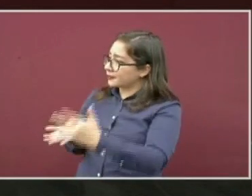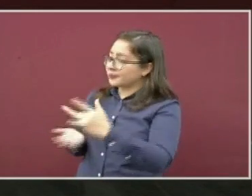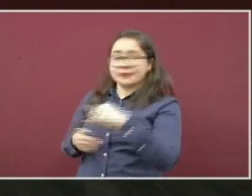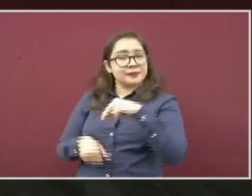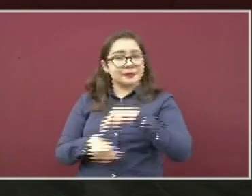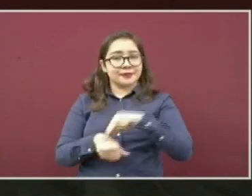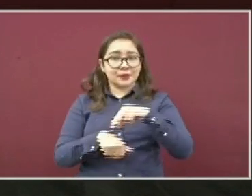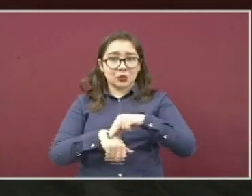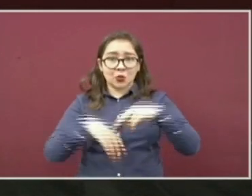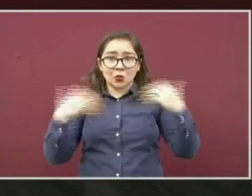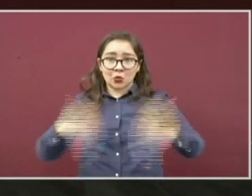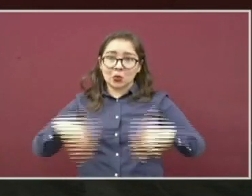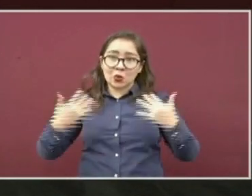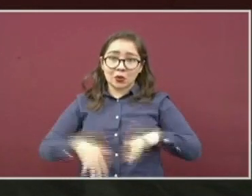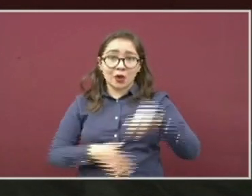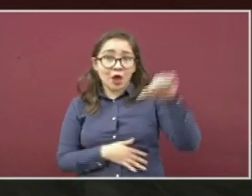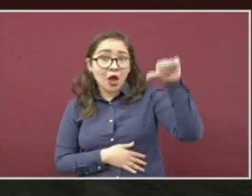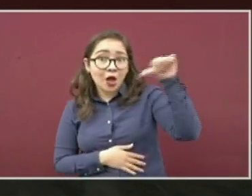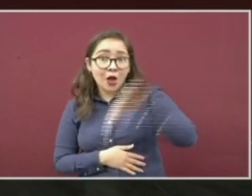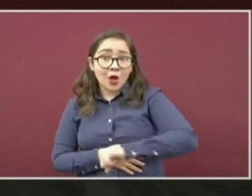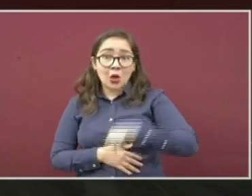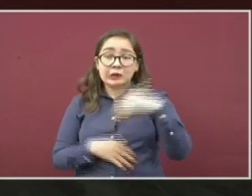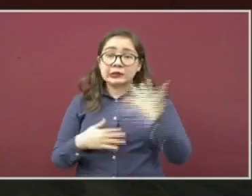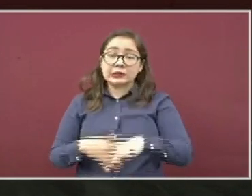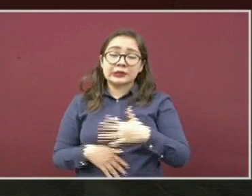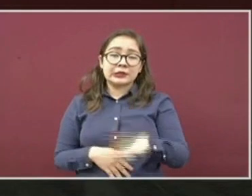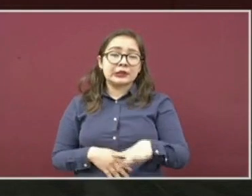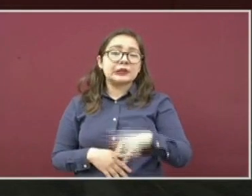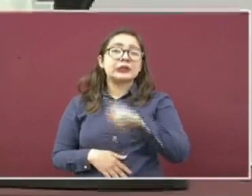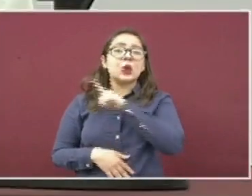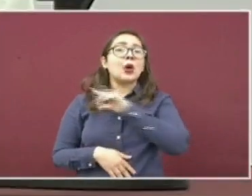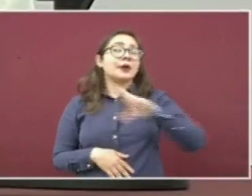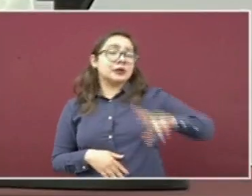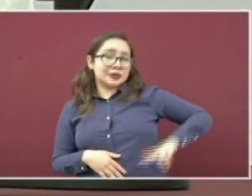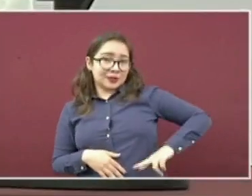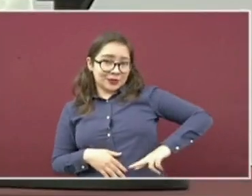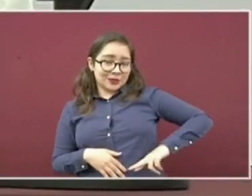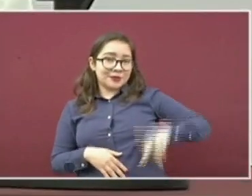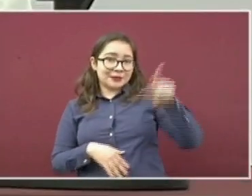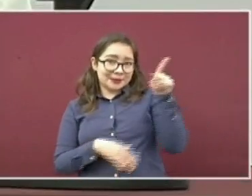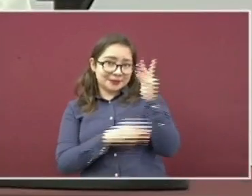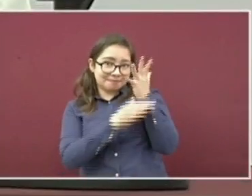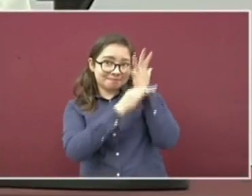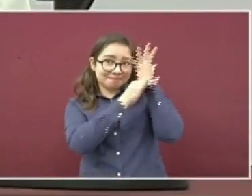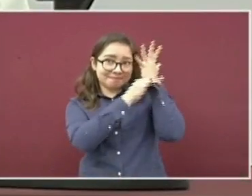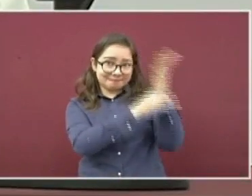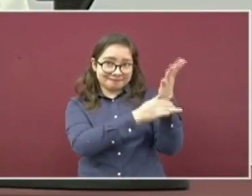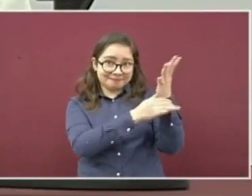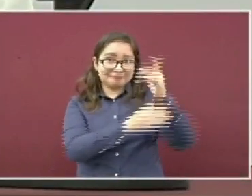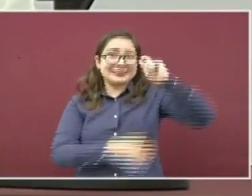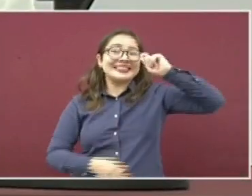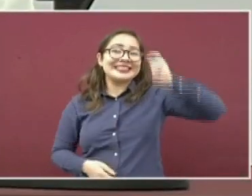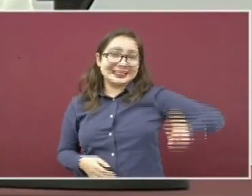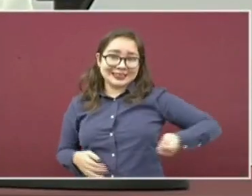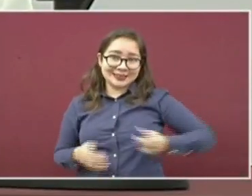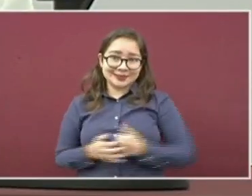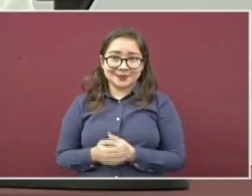quiero enviar a nombre del señor gobernador Cuitláhuac García Jiménez y un